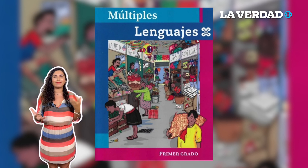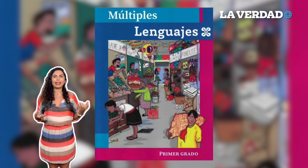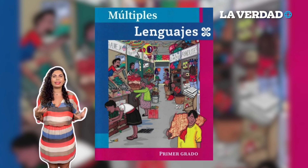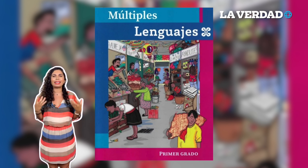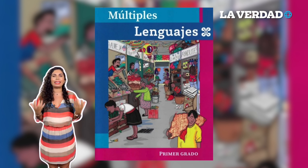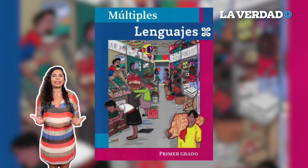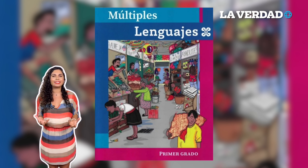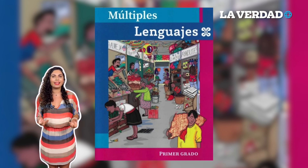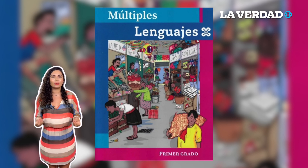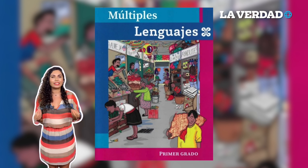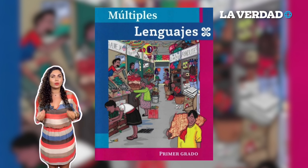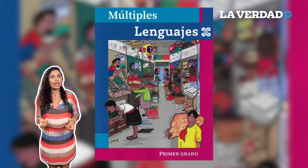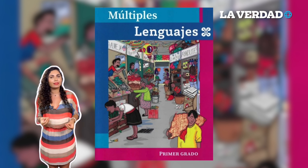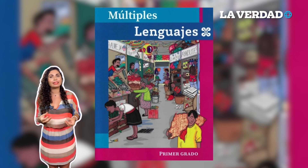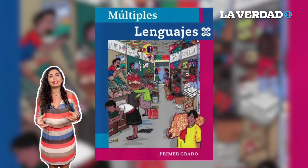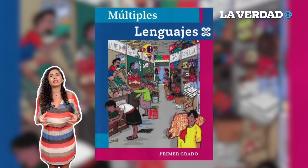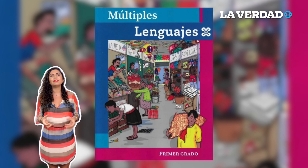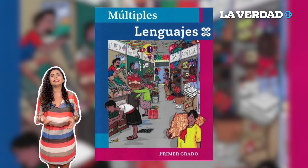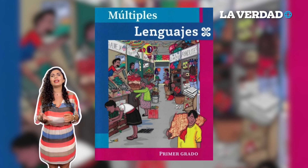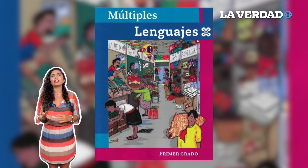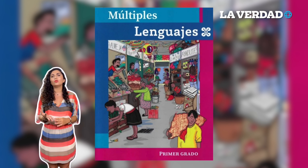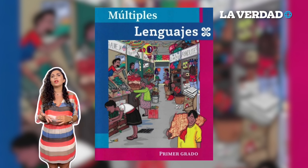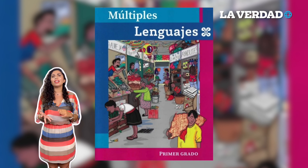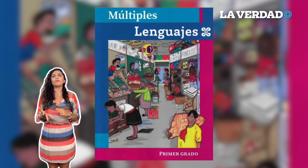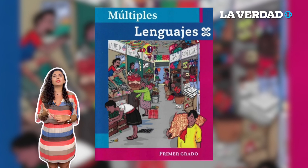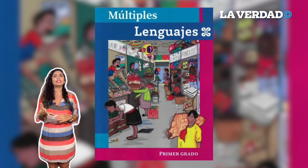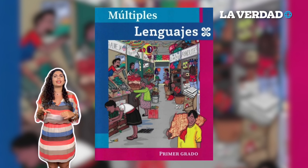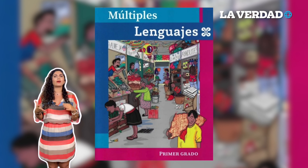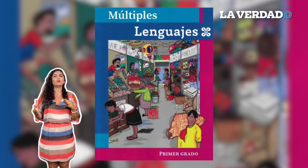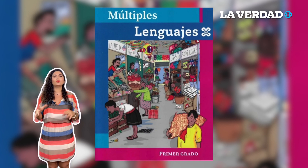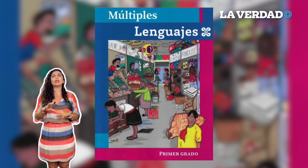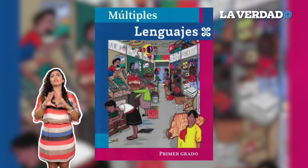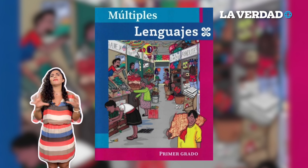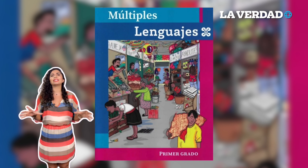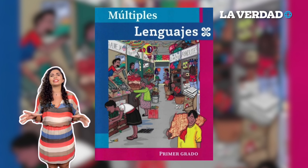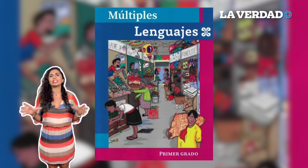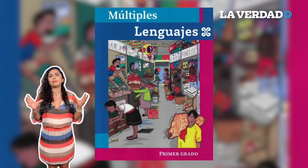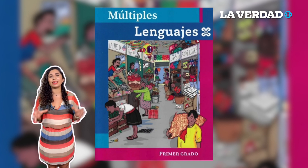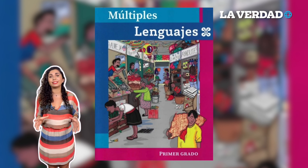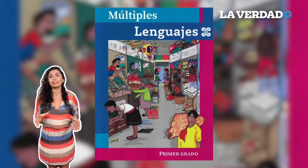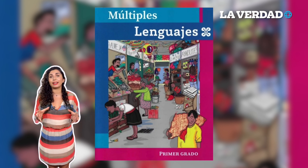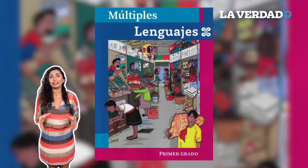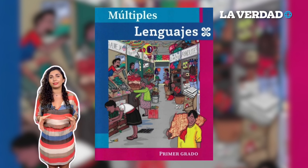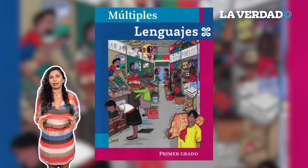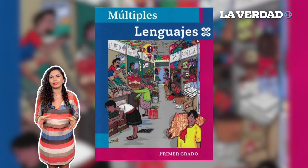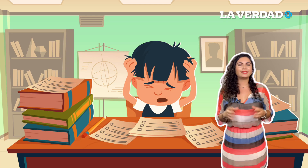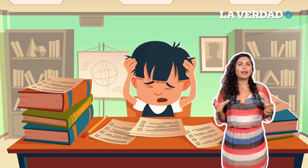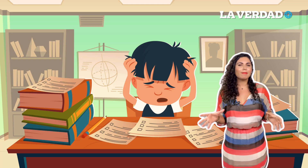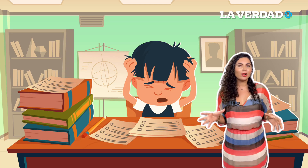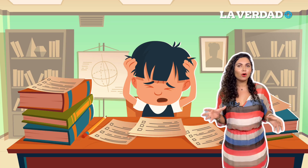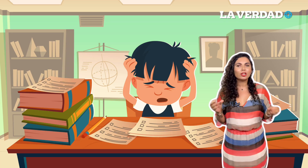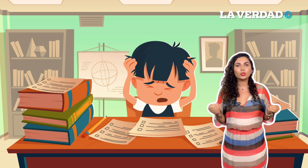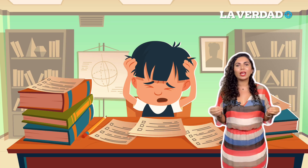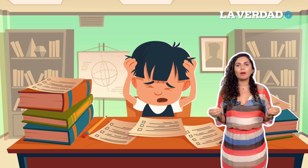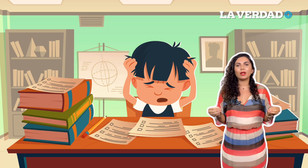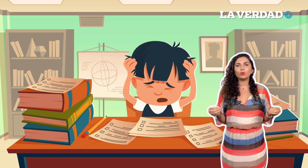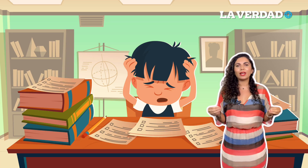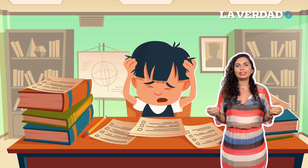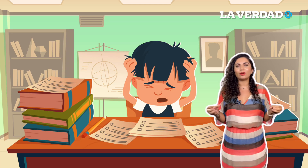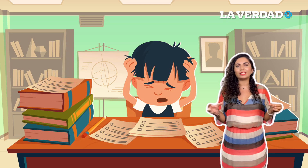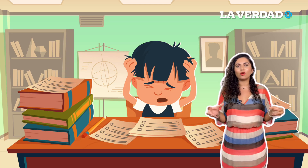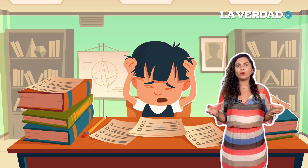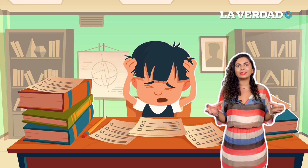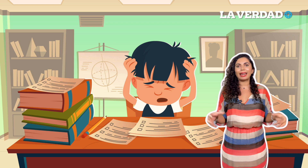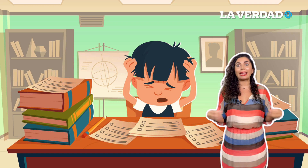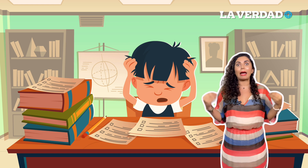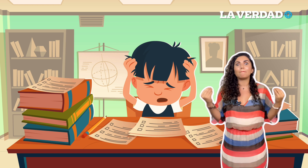la creatividad e inteligencia de los estudiantes a través de la lectura, la música, la cultura y diversas experiencias artísticas. Sin embargo, surge la pregunta